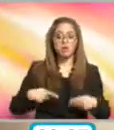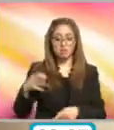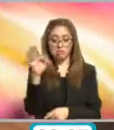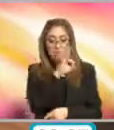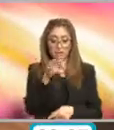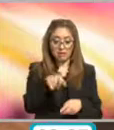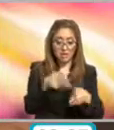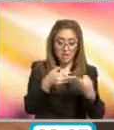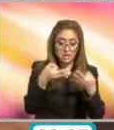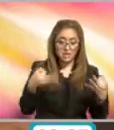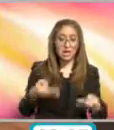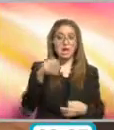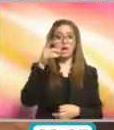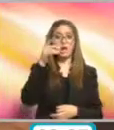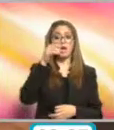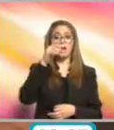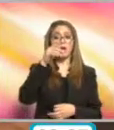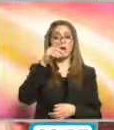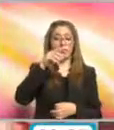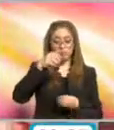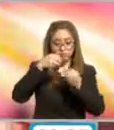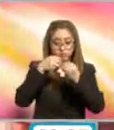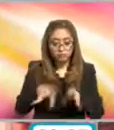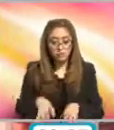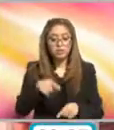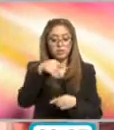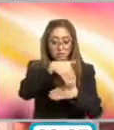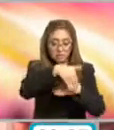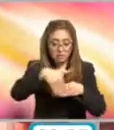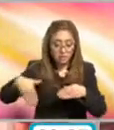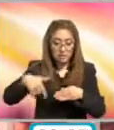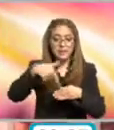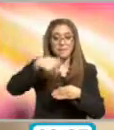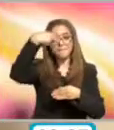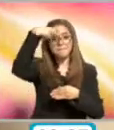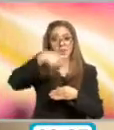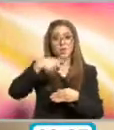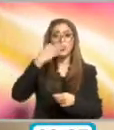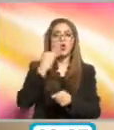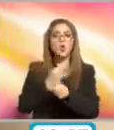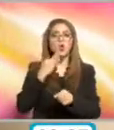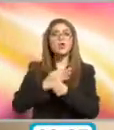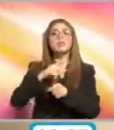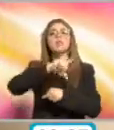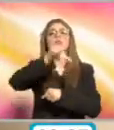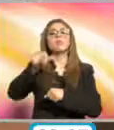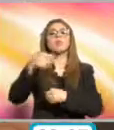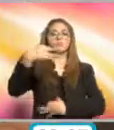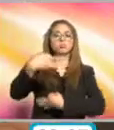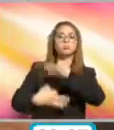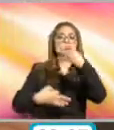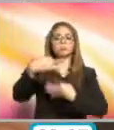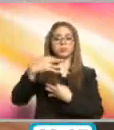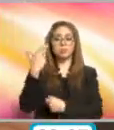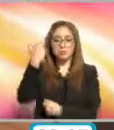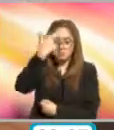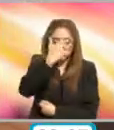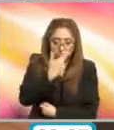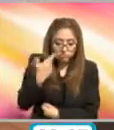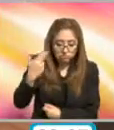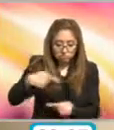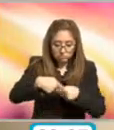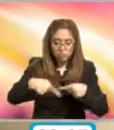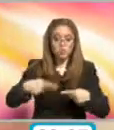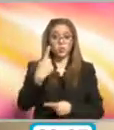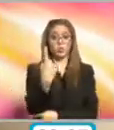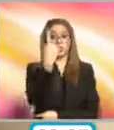su patrimonio, el caso de los que viven en Estados Unidos, y quedaría del lado mexicano. Ese es todo un problema que llegaría a la Corte y seguramente no sería una sola